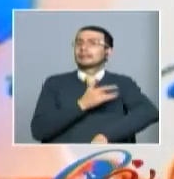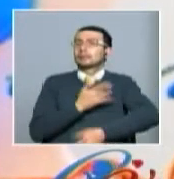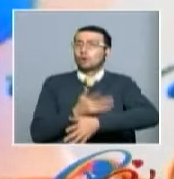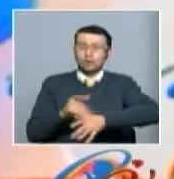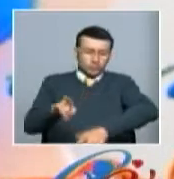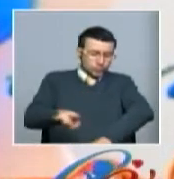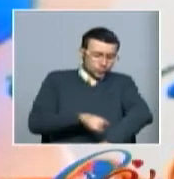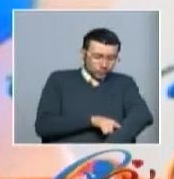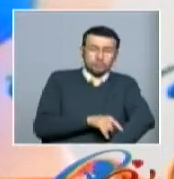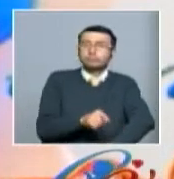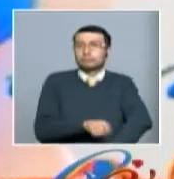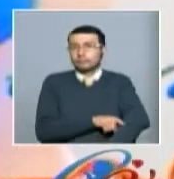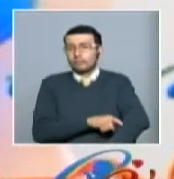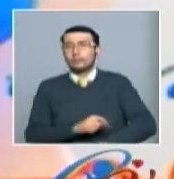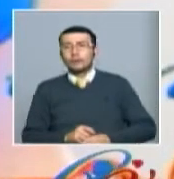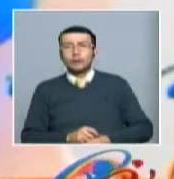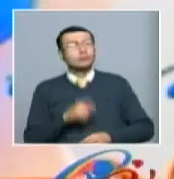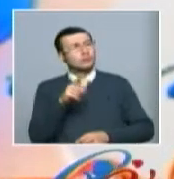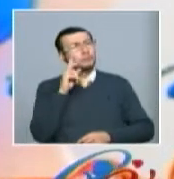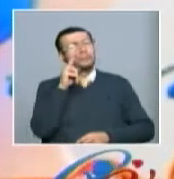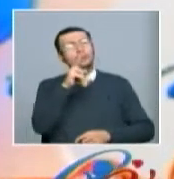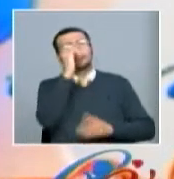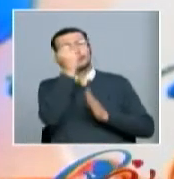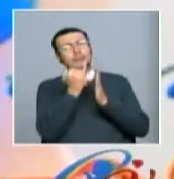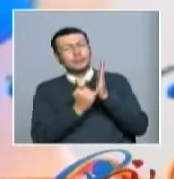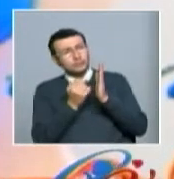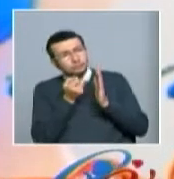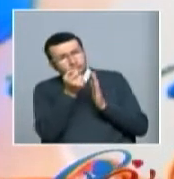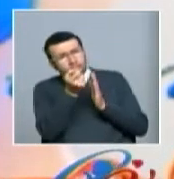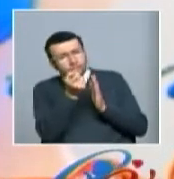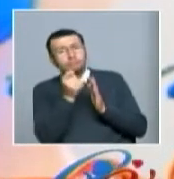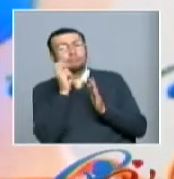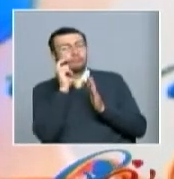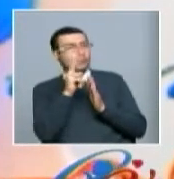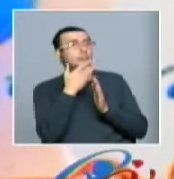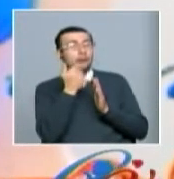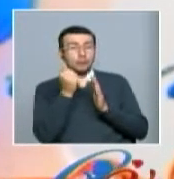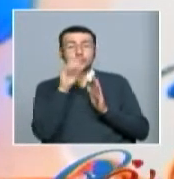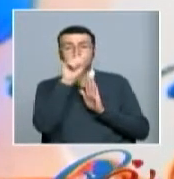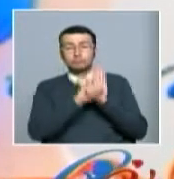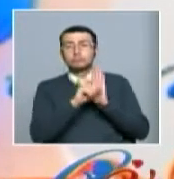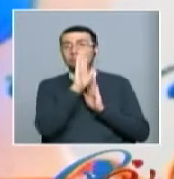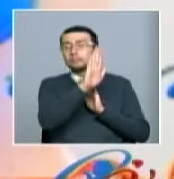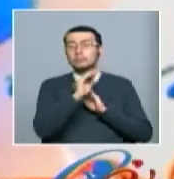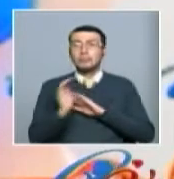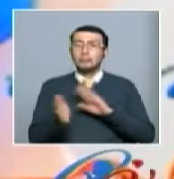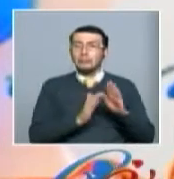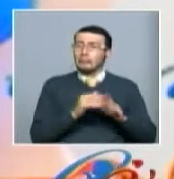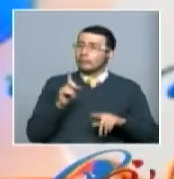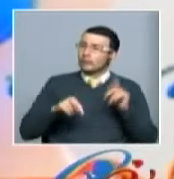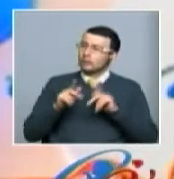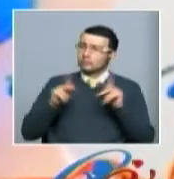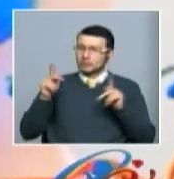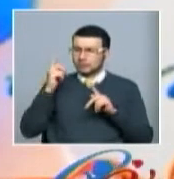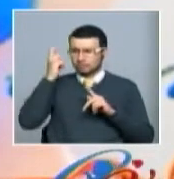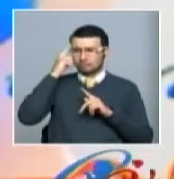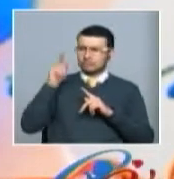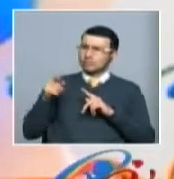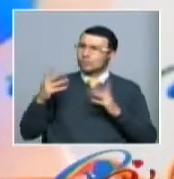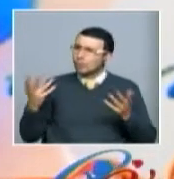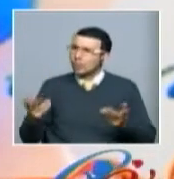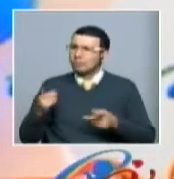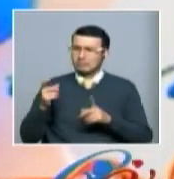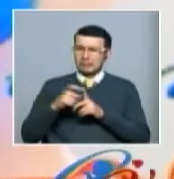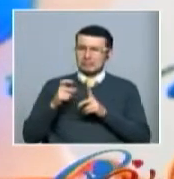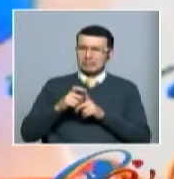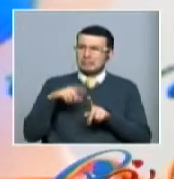esa lámina ya más próxima, más simbólica. Muchos se preguntarán en qué idioma estará hablando el